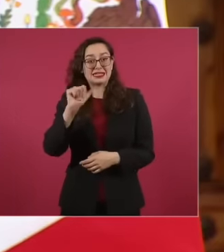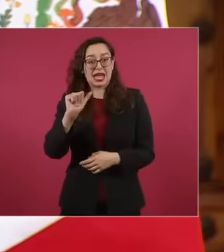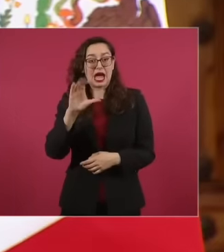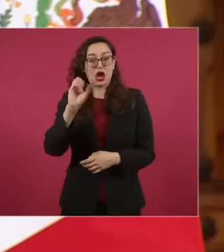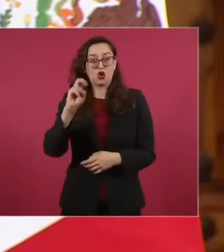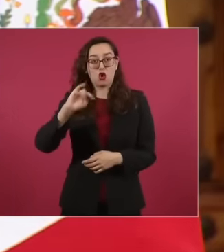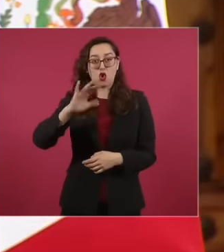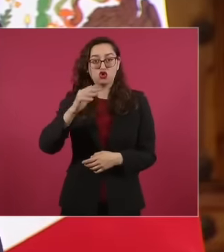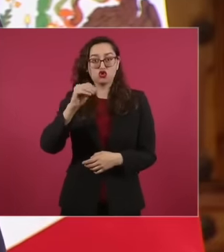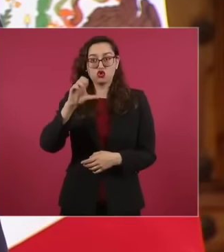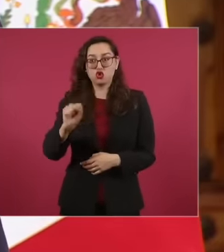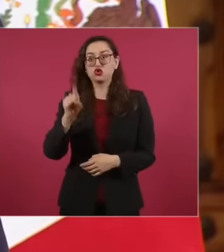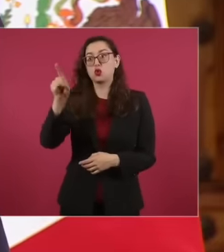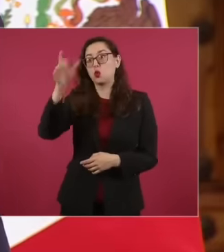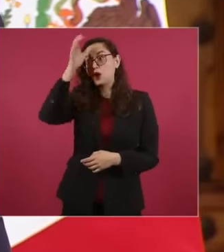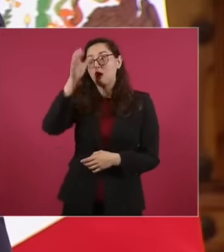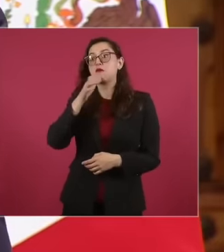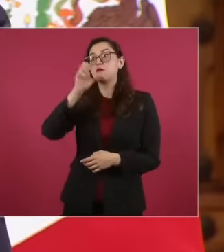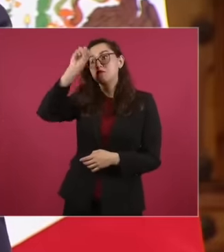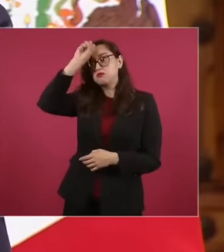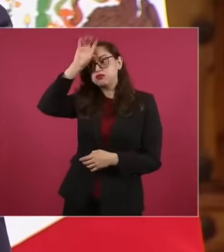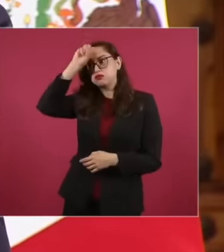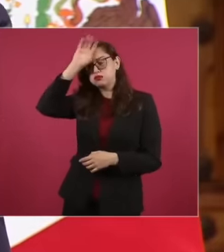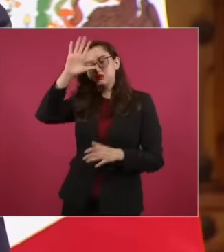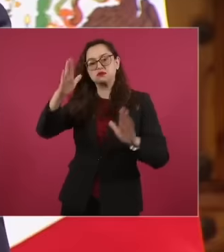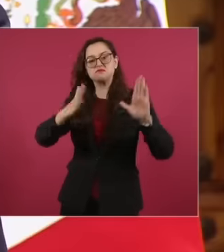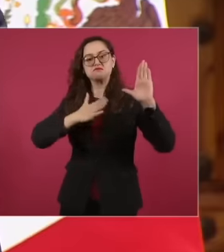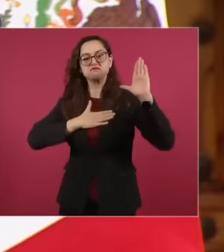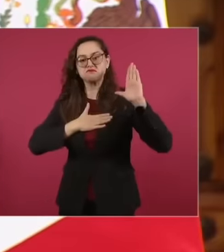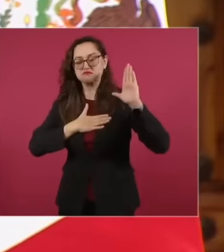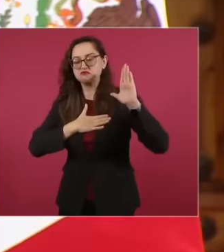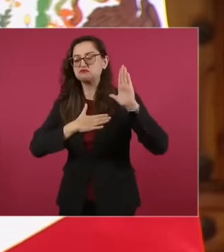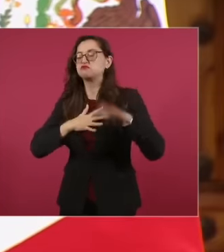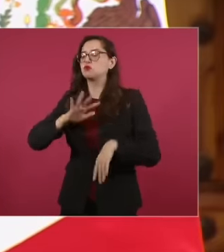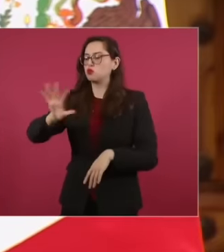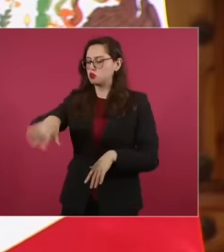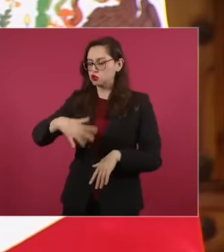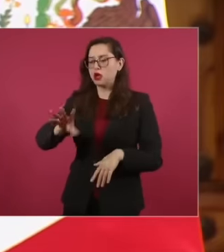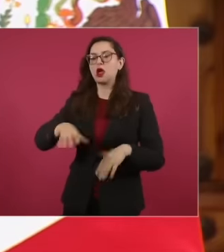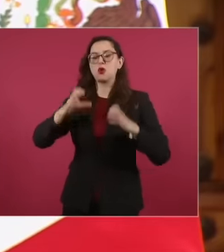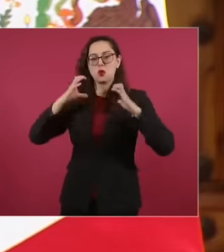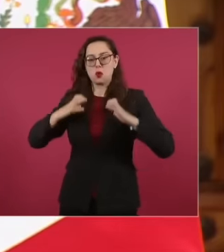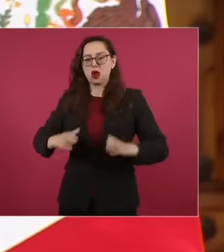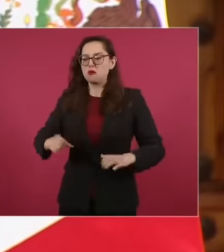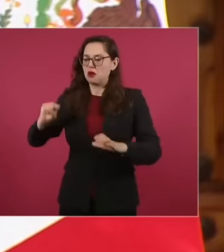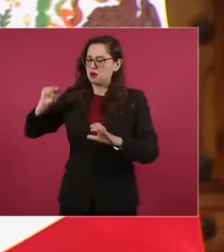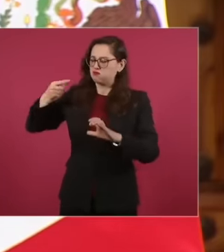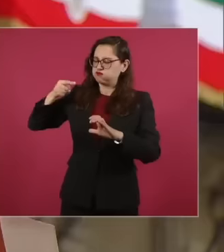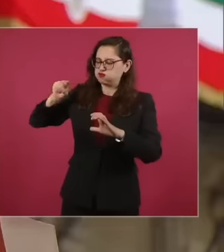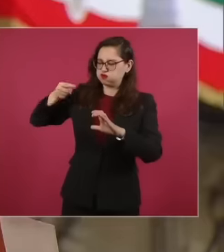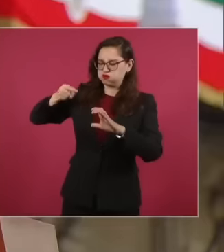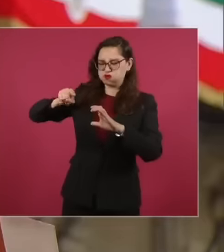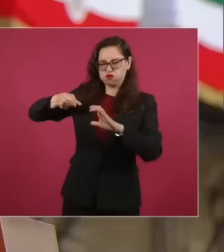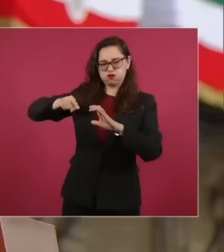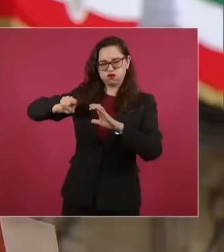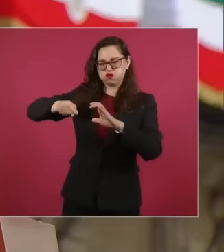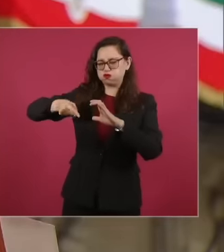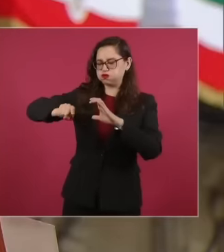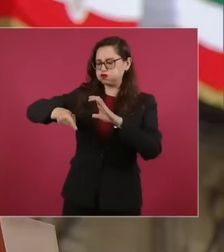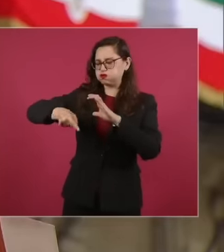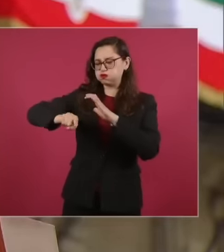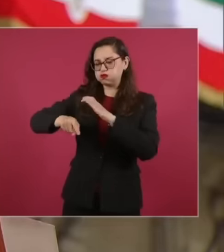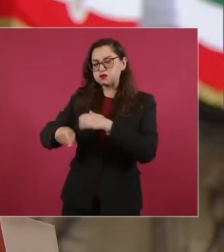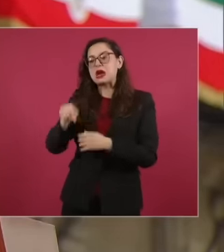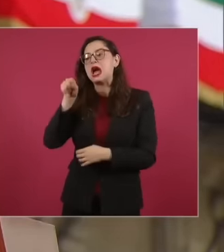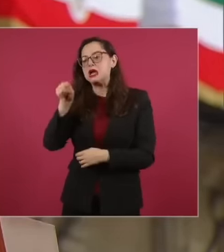Coahuila. Se han construido rampas y lumbreras de bastante profundidad y hemos logrado llegar a las galerías donde se